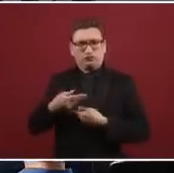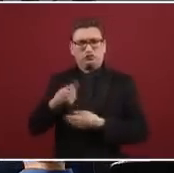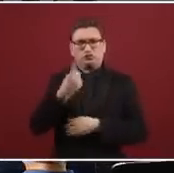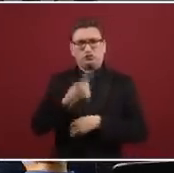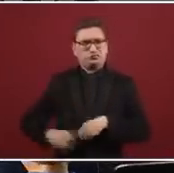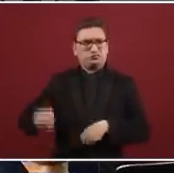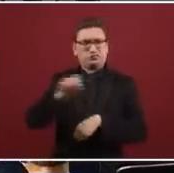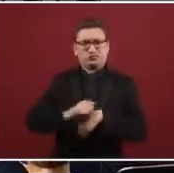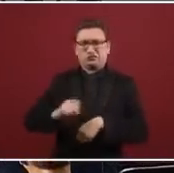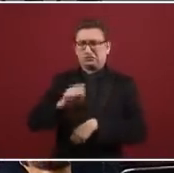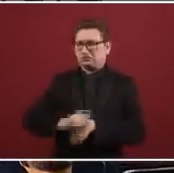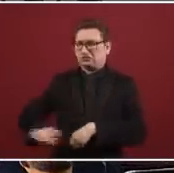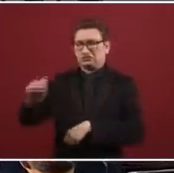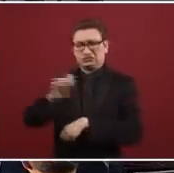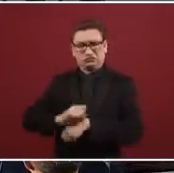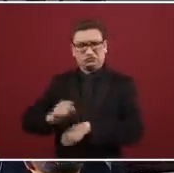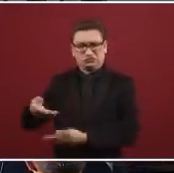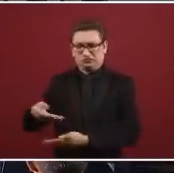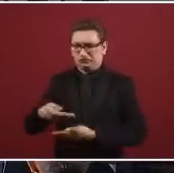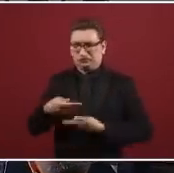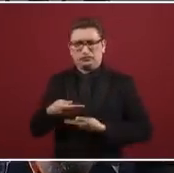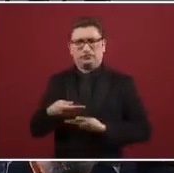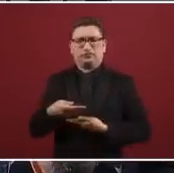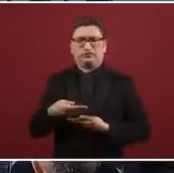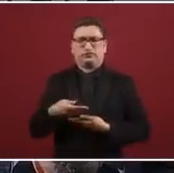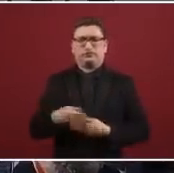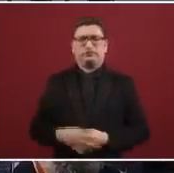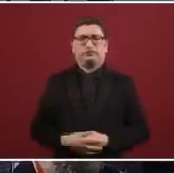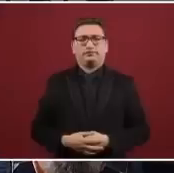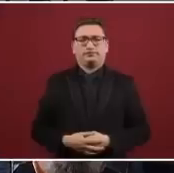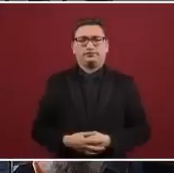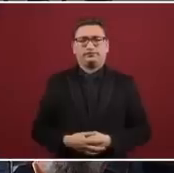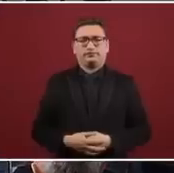semana de lo que